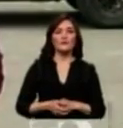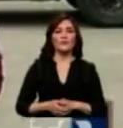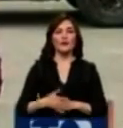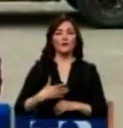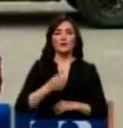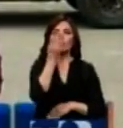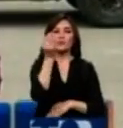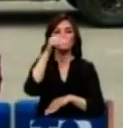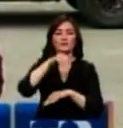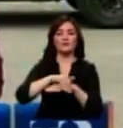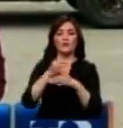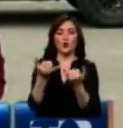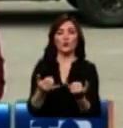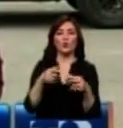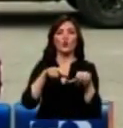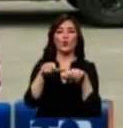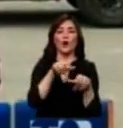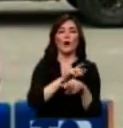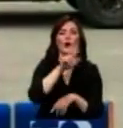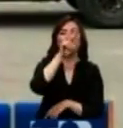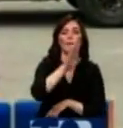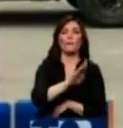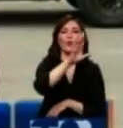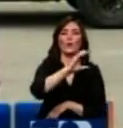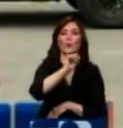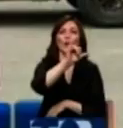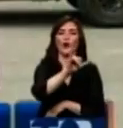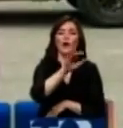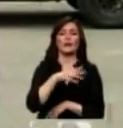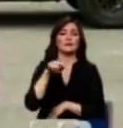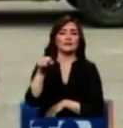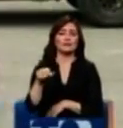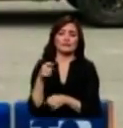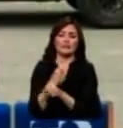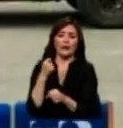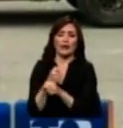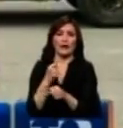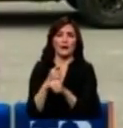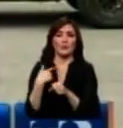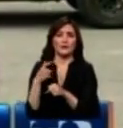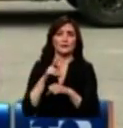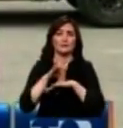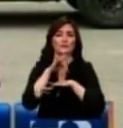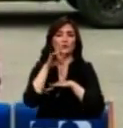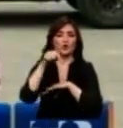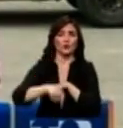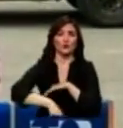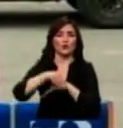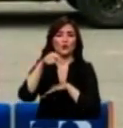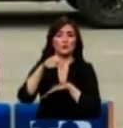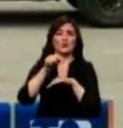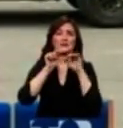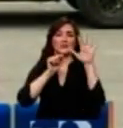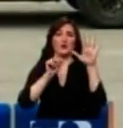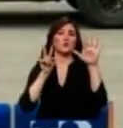¿Qué tal? Buenas tardes. A esta hora en el sector Paquilla, aquí en el Cantón Bucay, continúan los trabajos de remoción de escombros tras el deslave ocurrido a la madrugada de hoy, que deja como